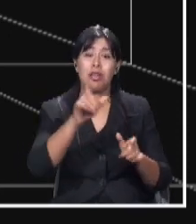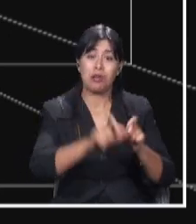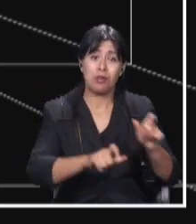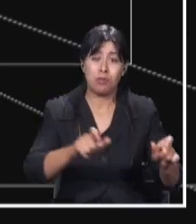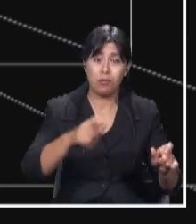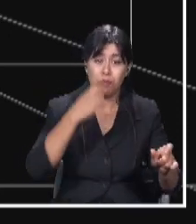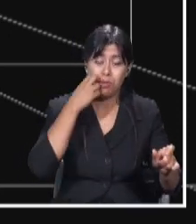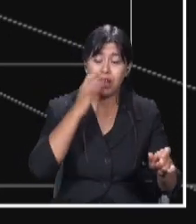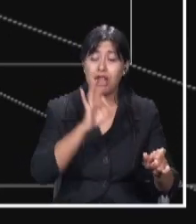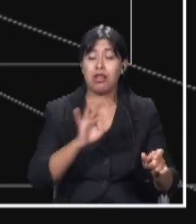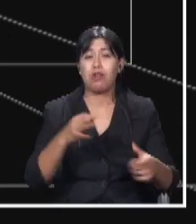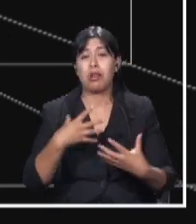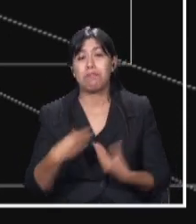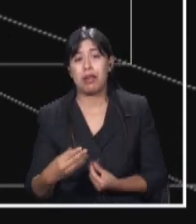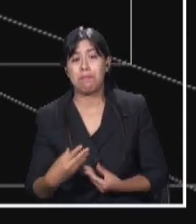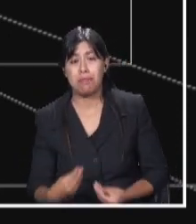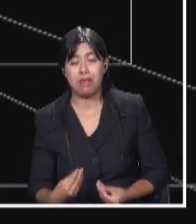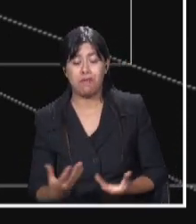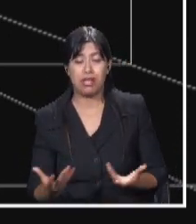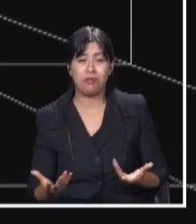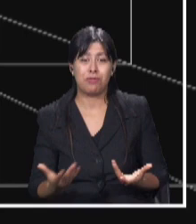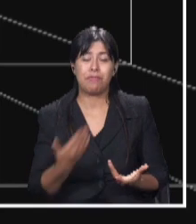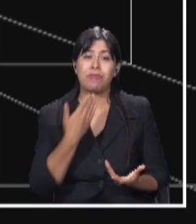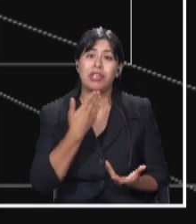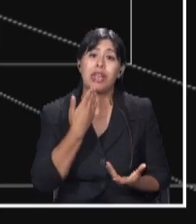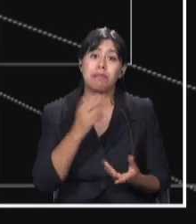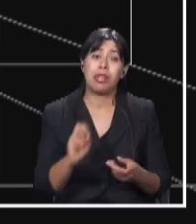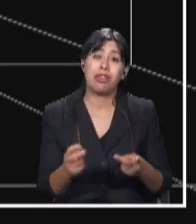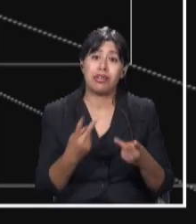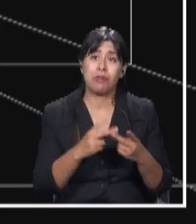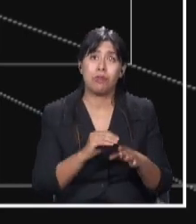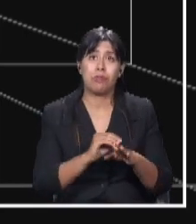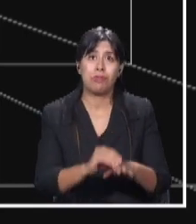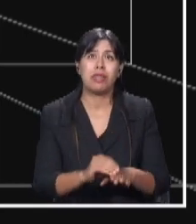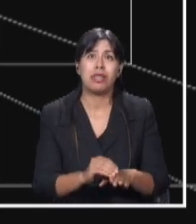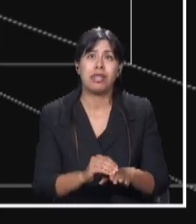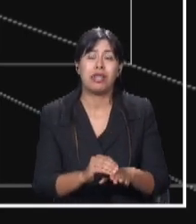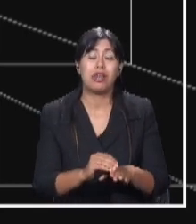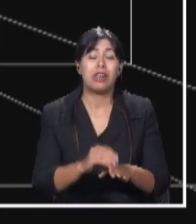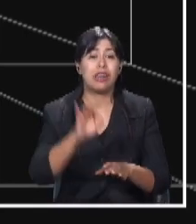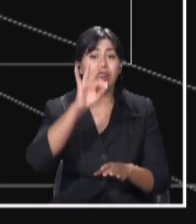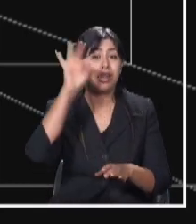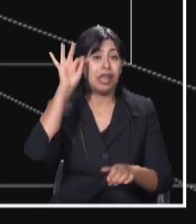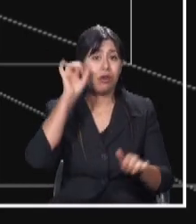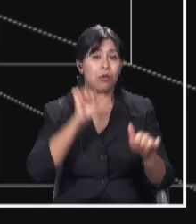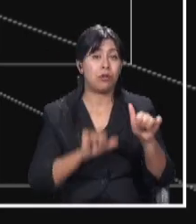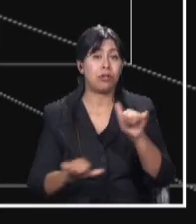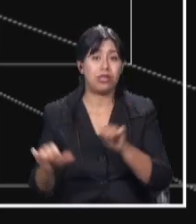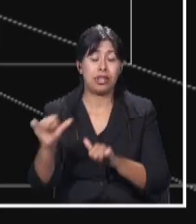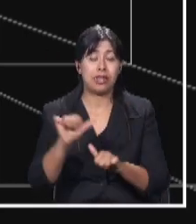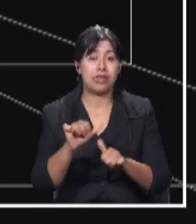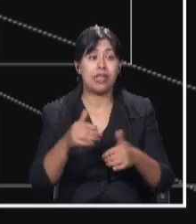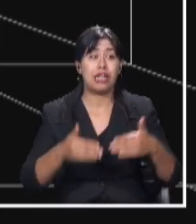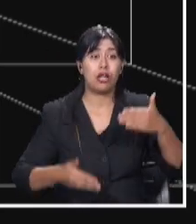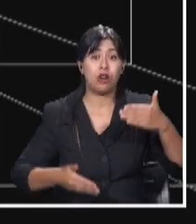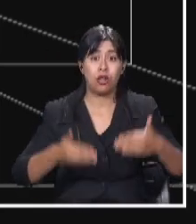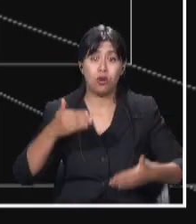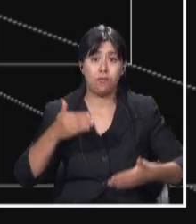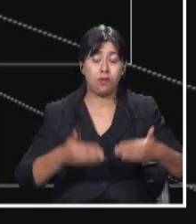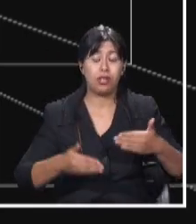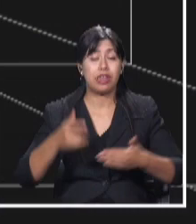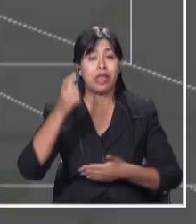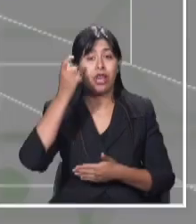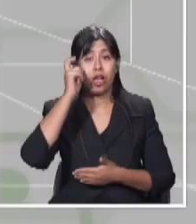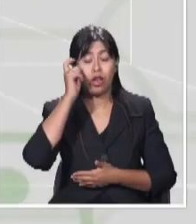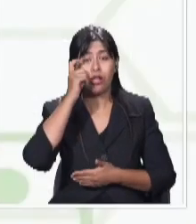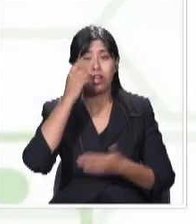sistemas sensoriales, etc. Y el segundo mensaje tiene que ver con que en neurociencia, la robótica, en cognición,